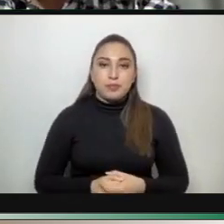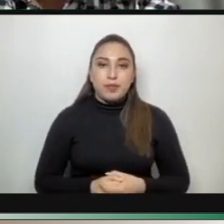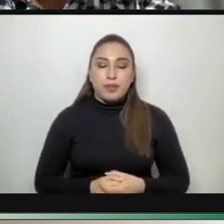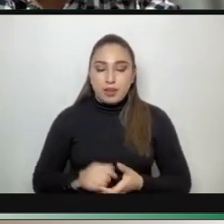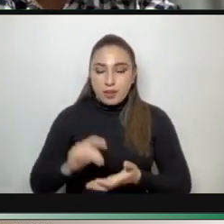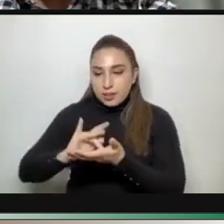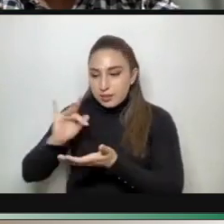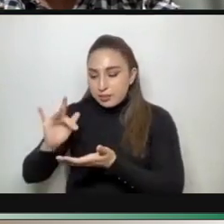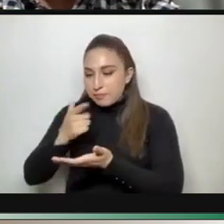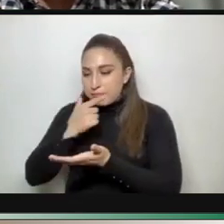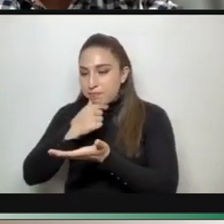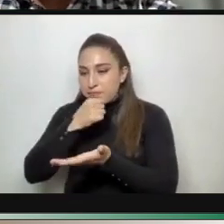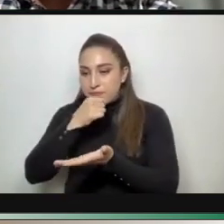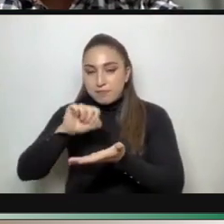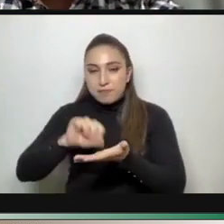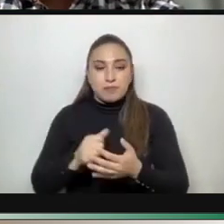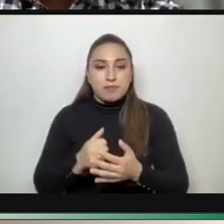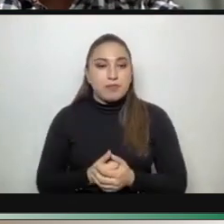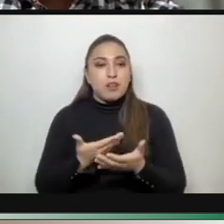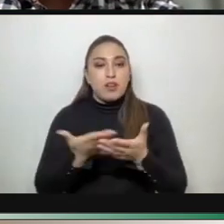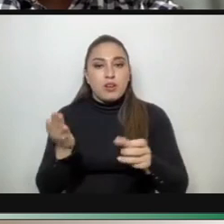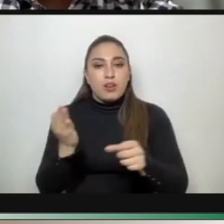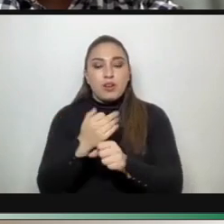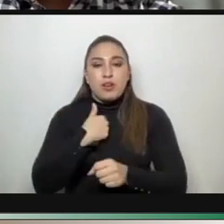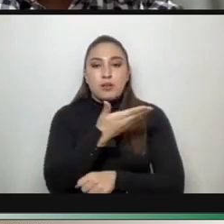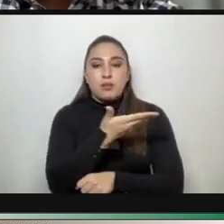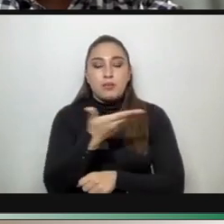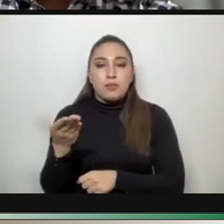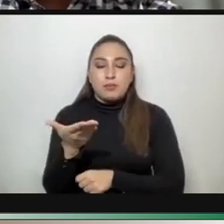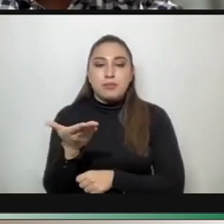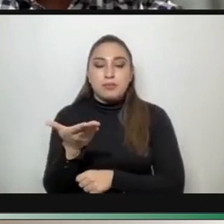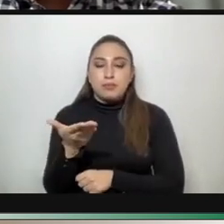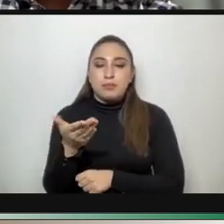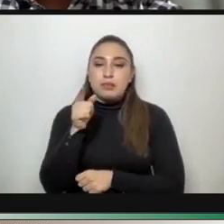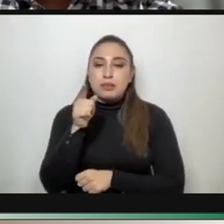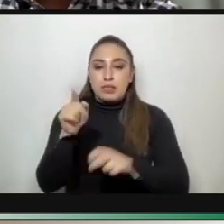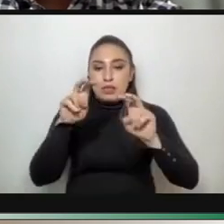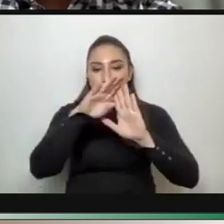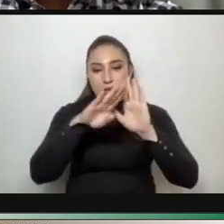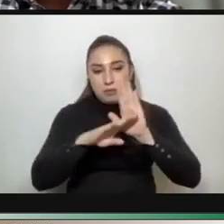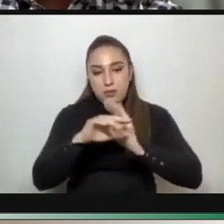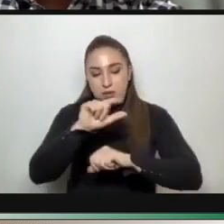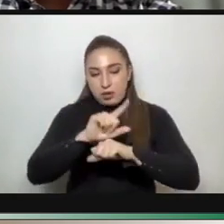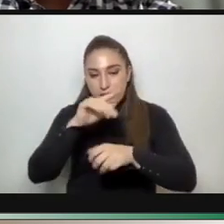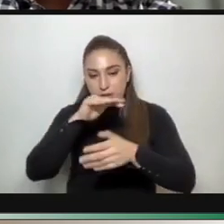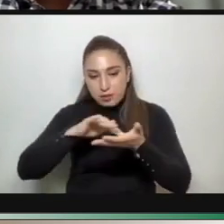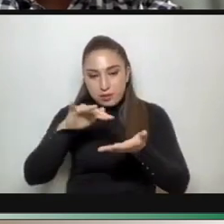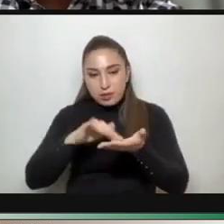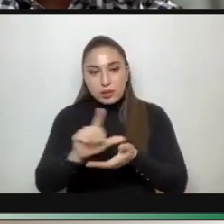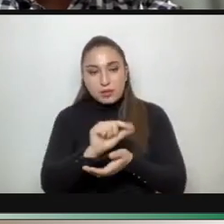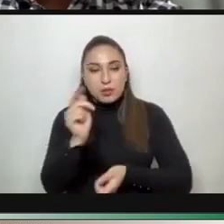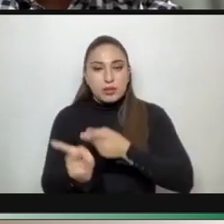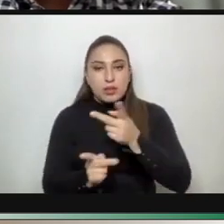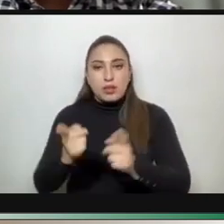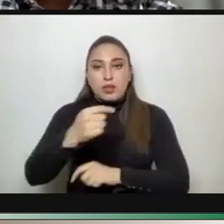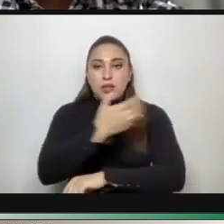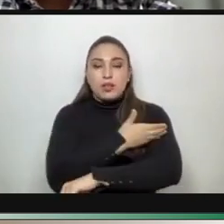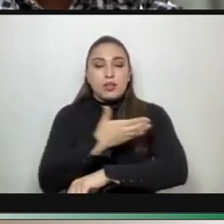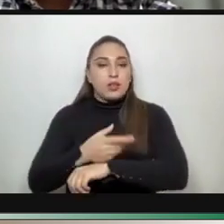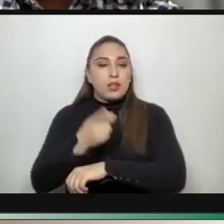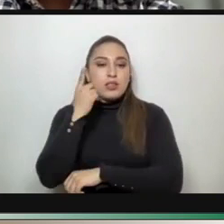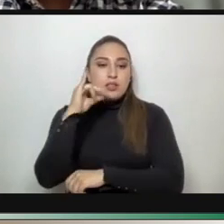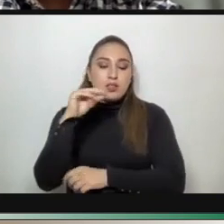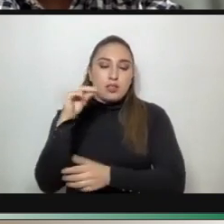diputado secretario. Solicito a la Secretaría dé lectura a la propuesta del orden del día y ponga a su consideración la